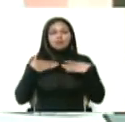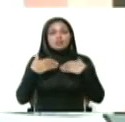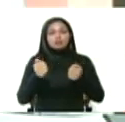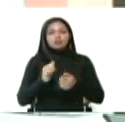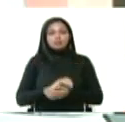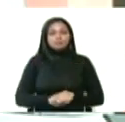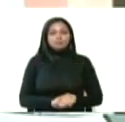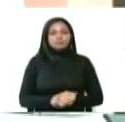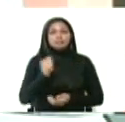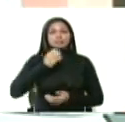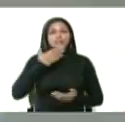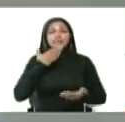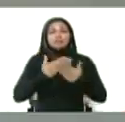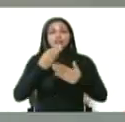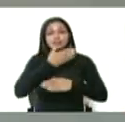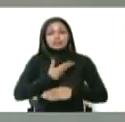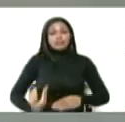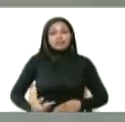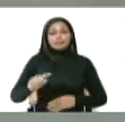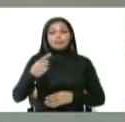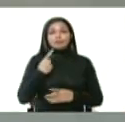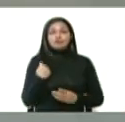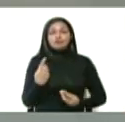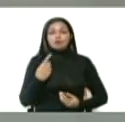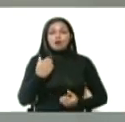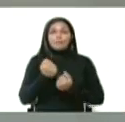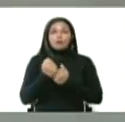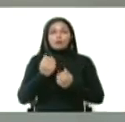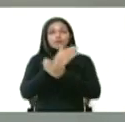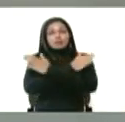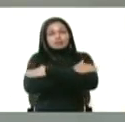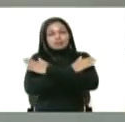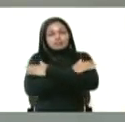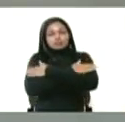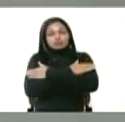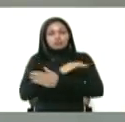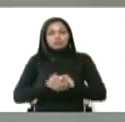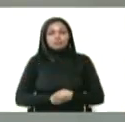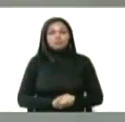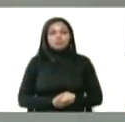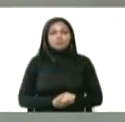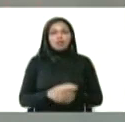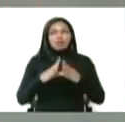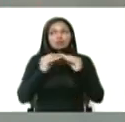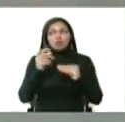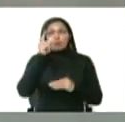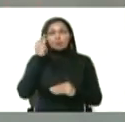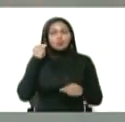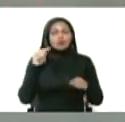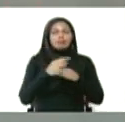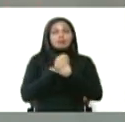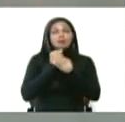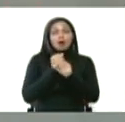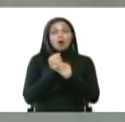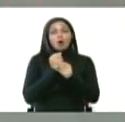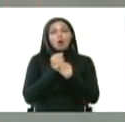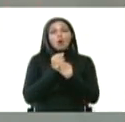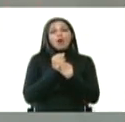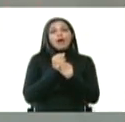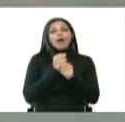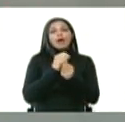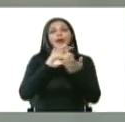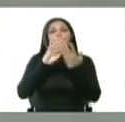Sí, gracias, presidente. Bueno, primero unirme a su felicitación a todos los hombres y mujeres que trabajan en Barrio Adentro,